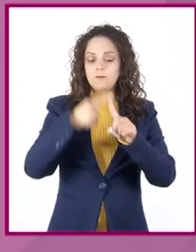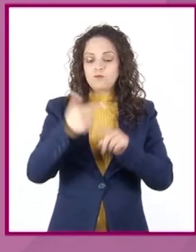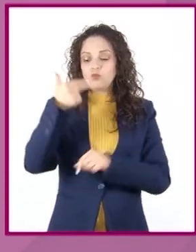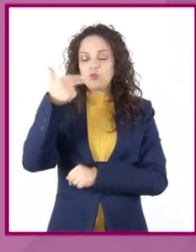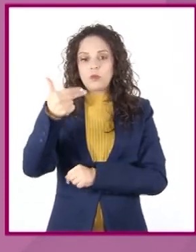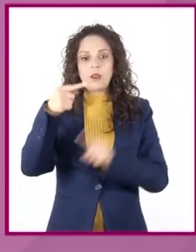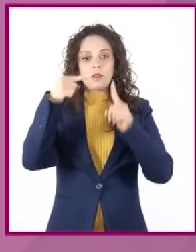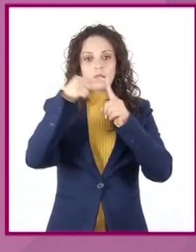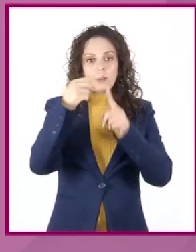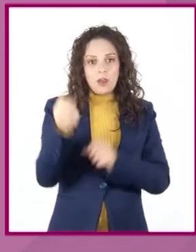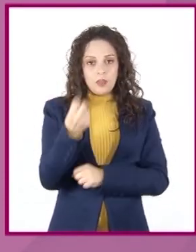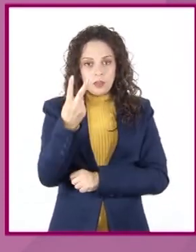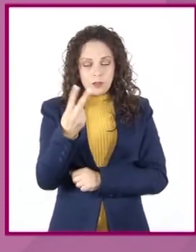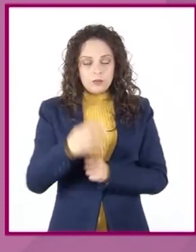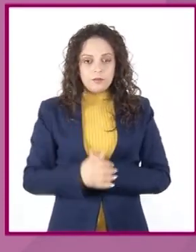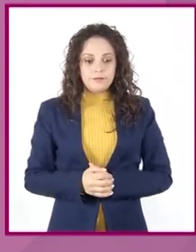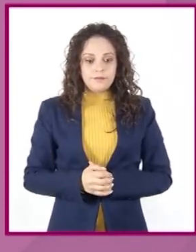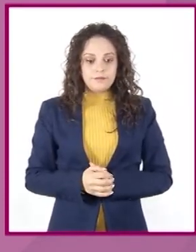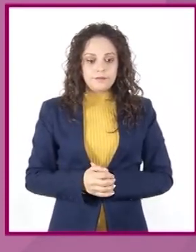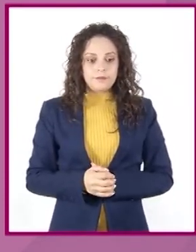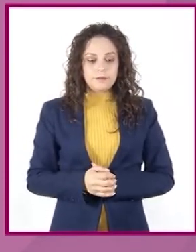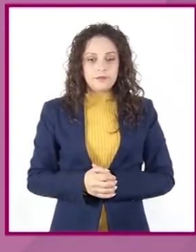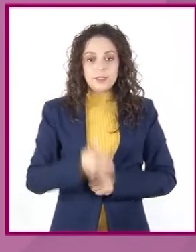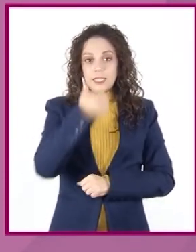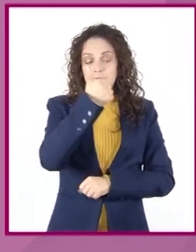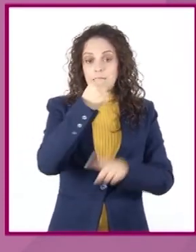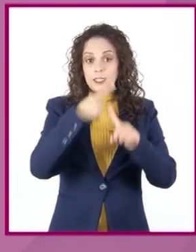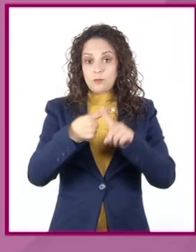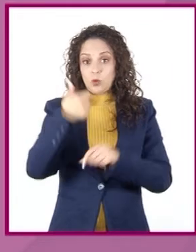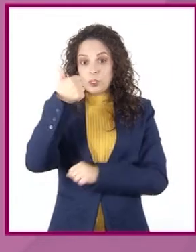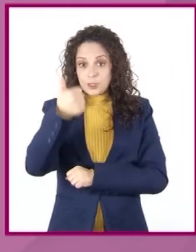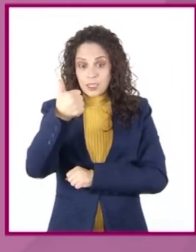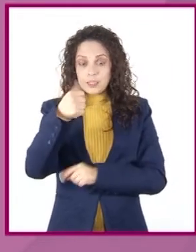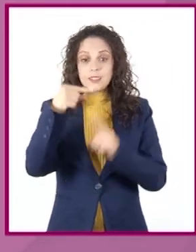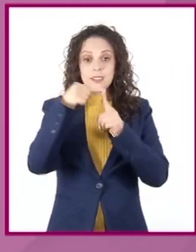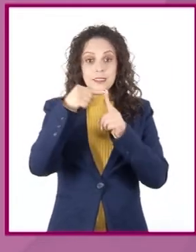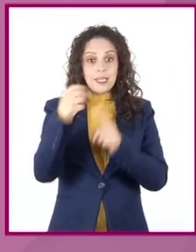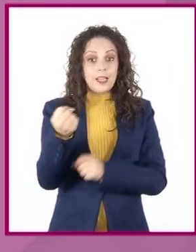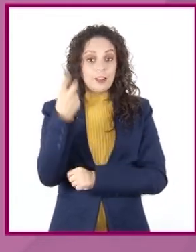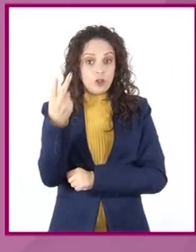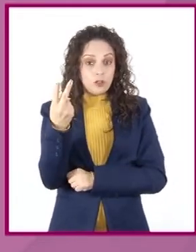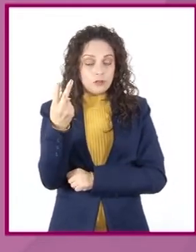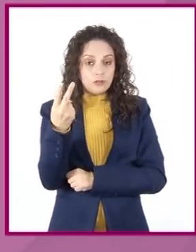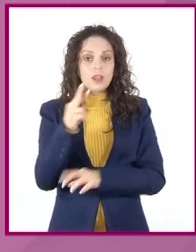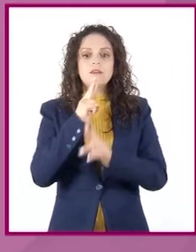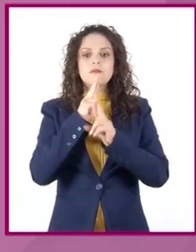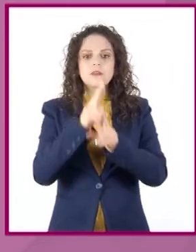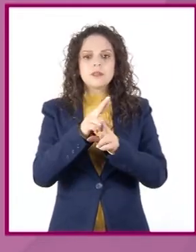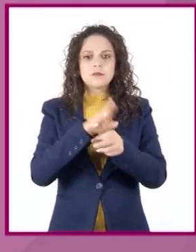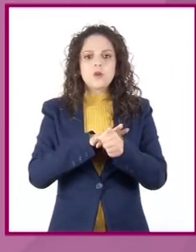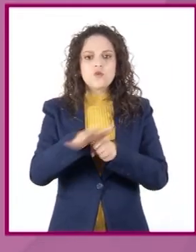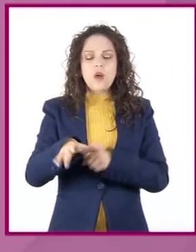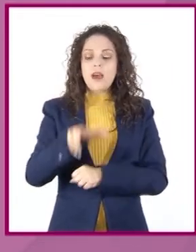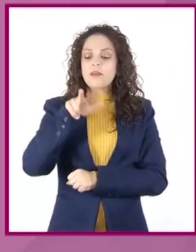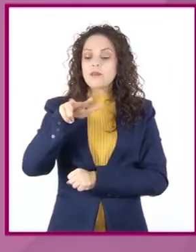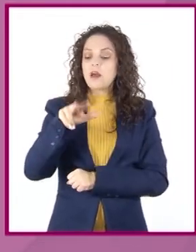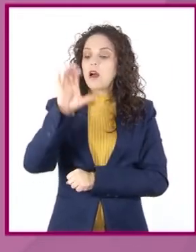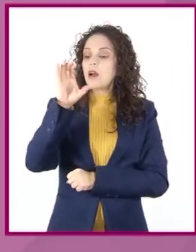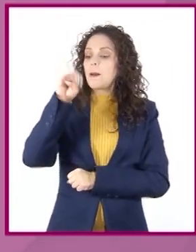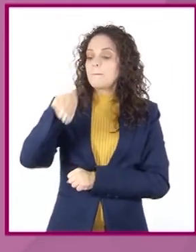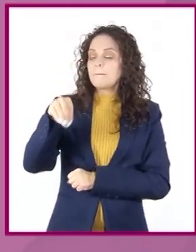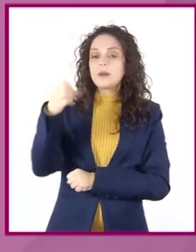2. Multiplicamos 6 por 6 y lo dividimos entre 2. El resultado son 18